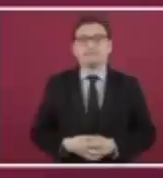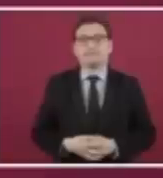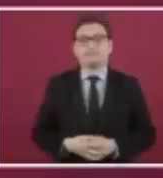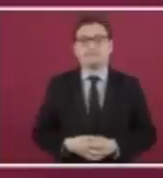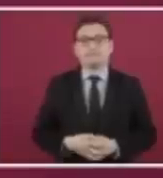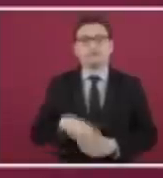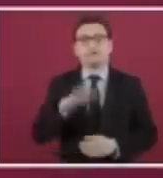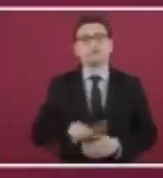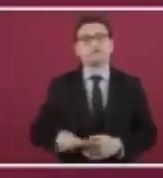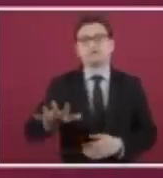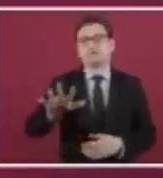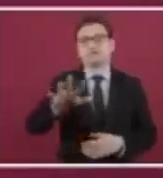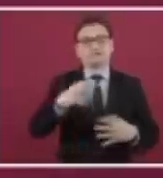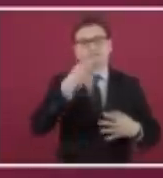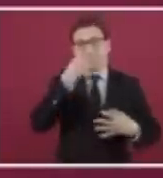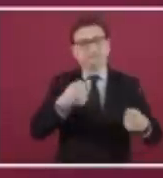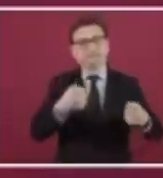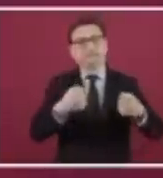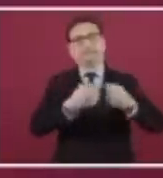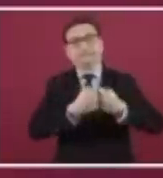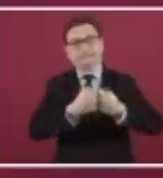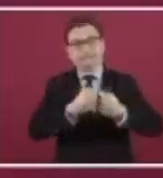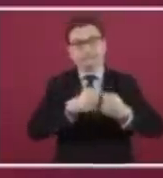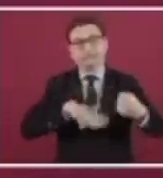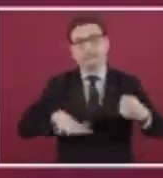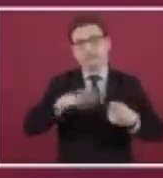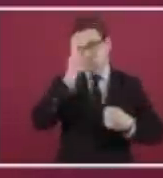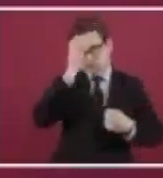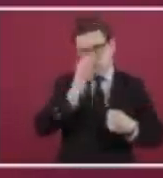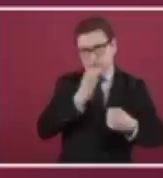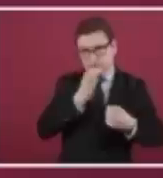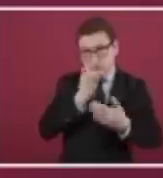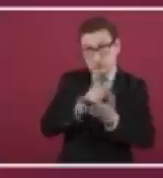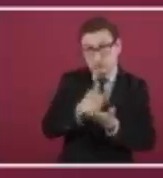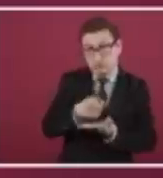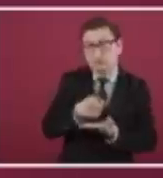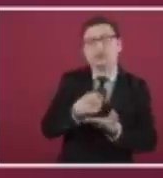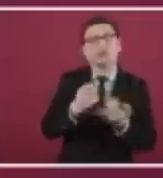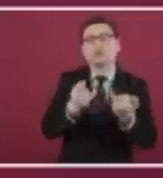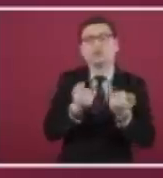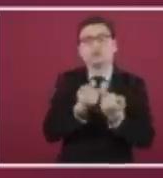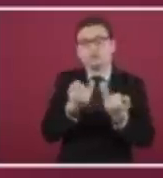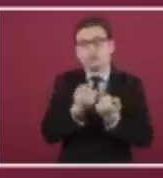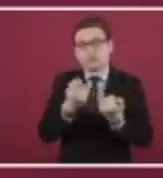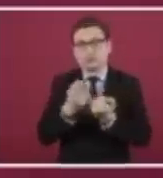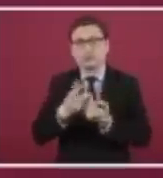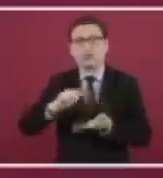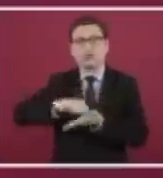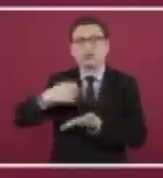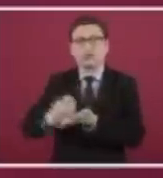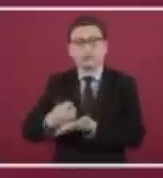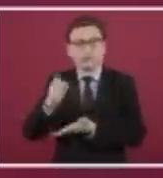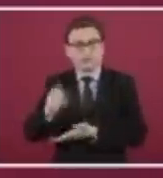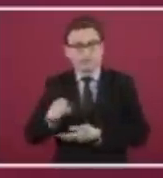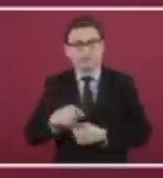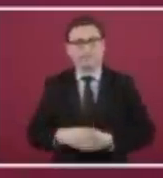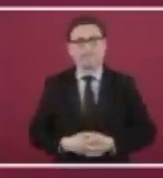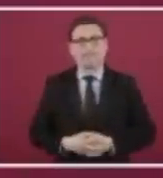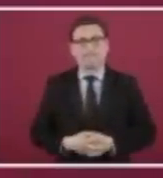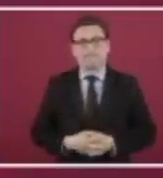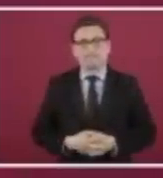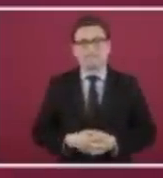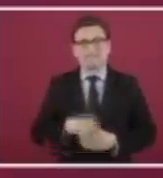zona fronteriza, no solo de Coahuila, también de Tamaulipas, ¿sí?